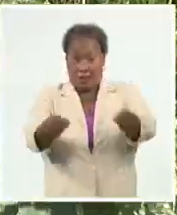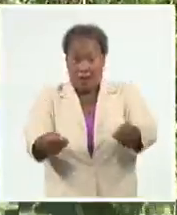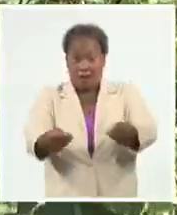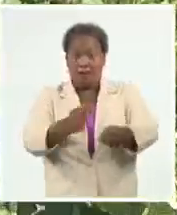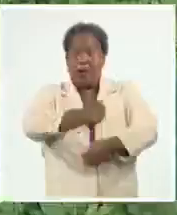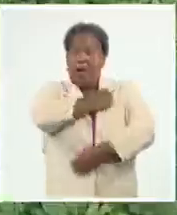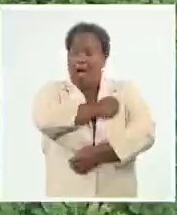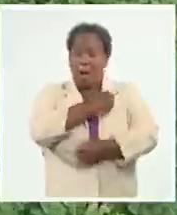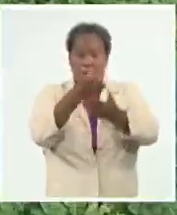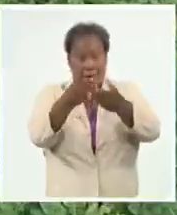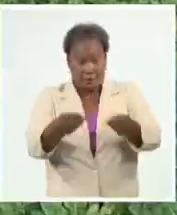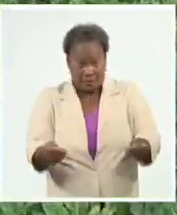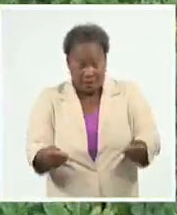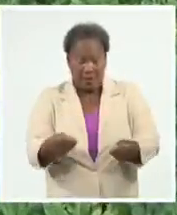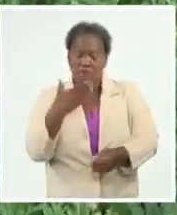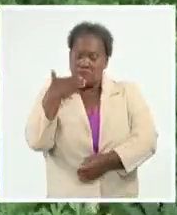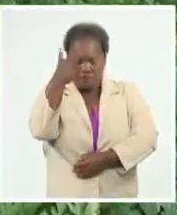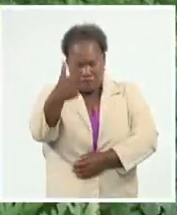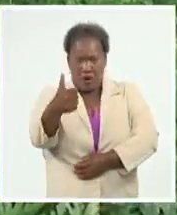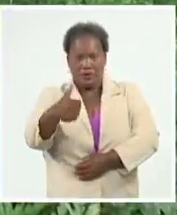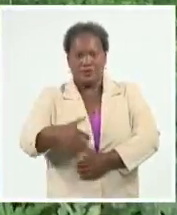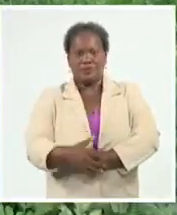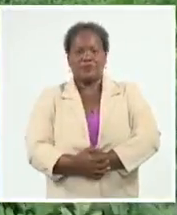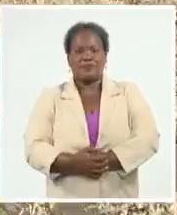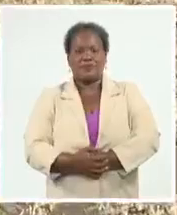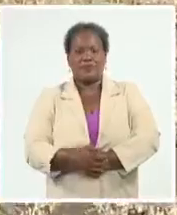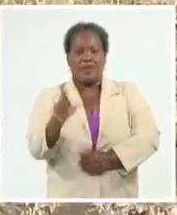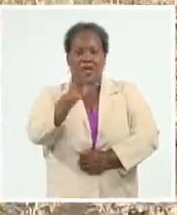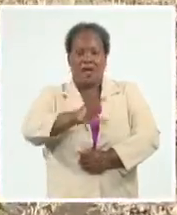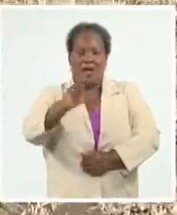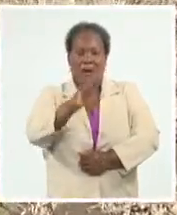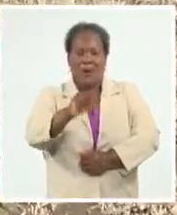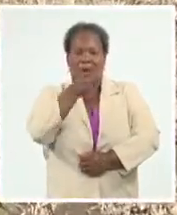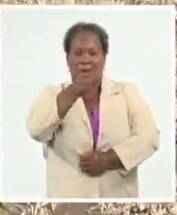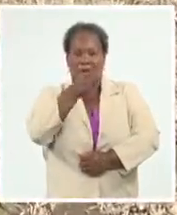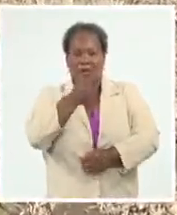amor a la tierra bien vale la pena. En Camagüey, Luis Naranjo, Sistema Informativo.